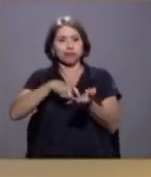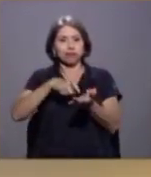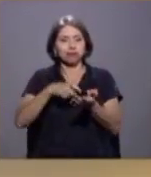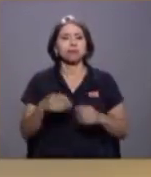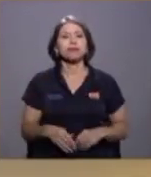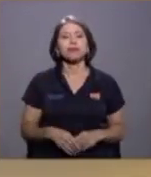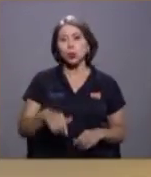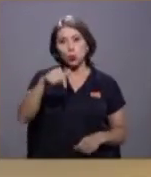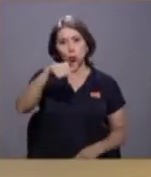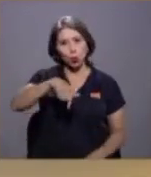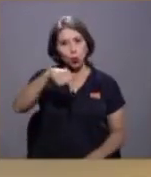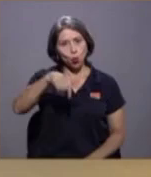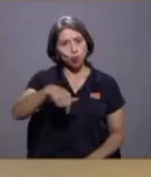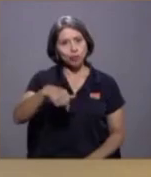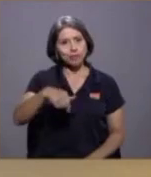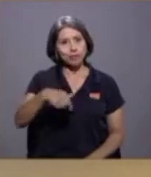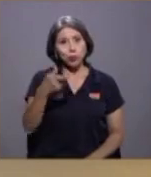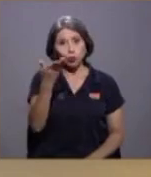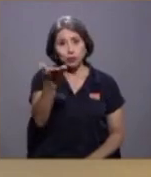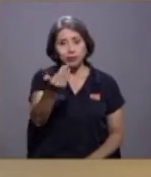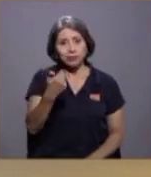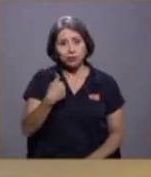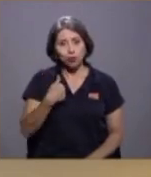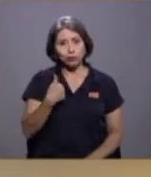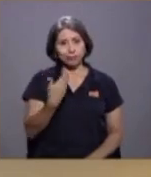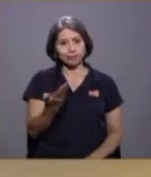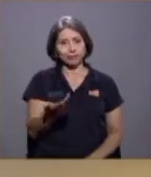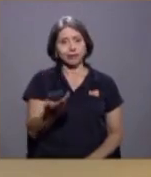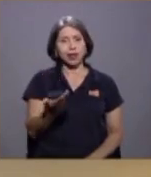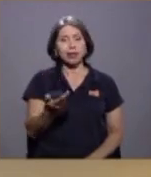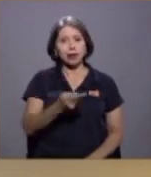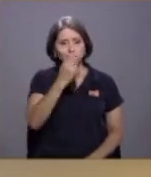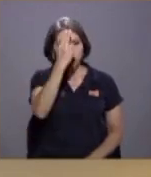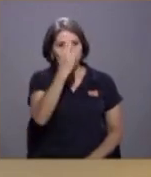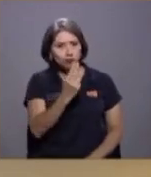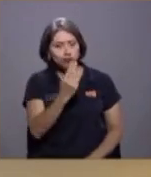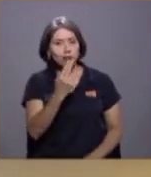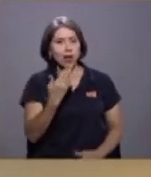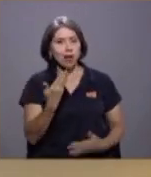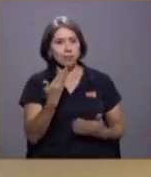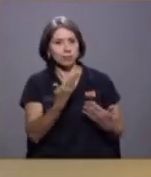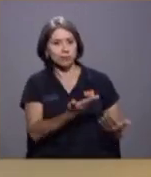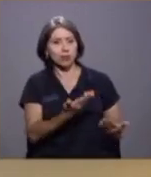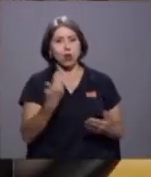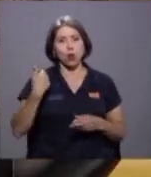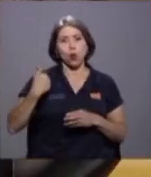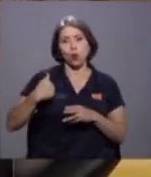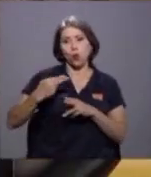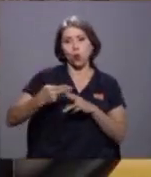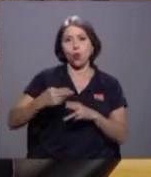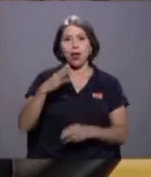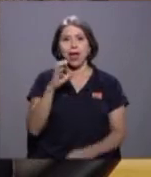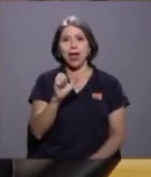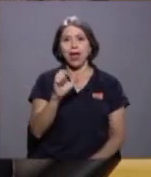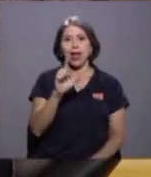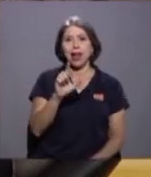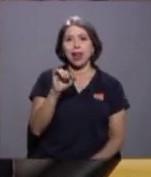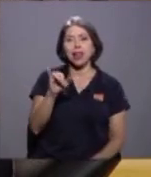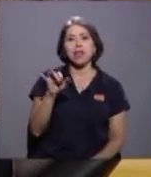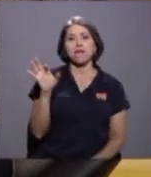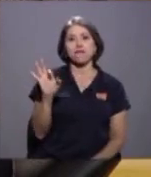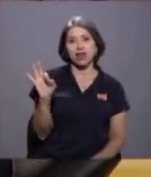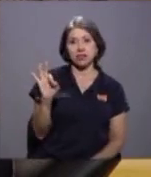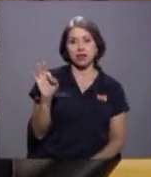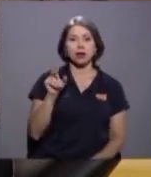Hoy tenemos ustedes y yo el privilegio de tener a don Eli Feinsack, que es un colega